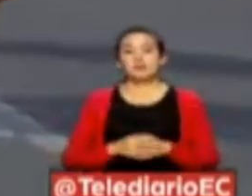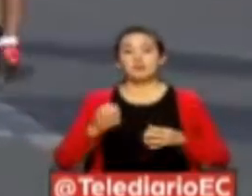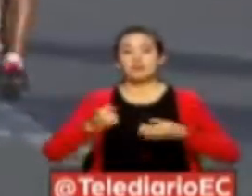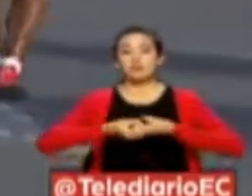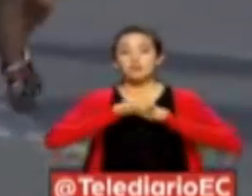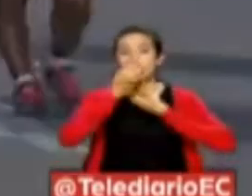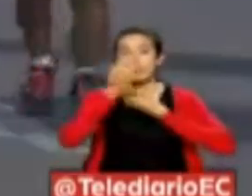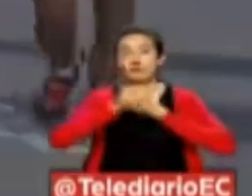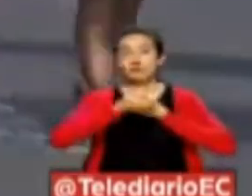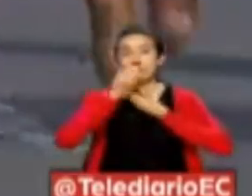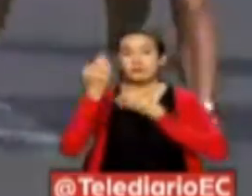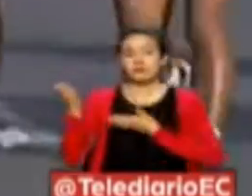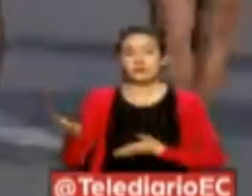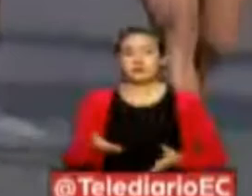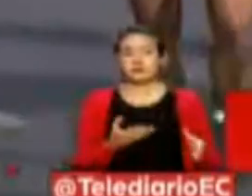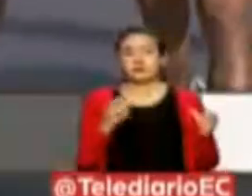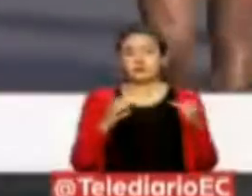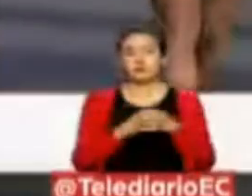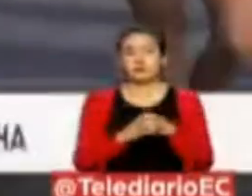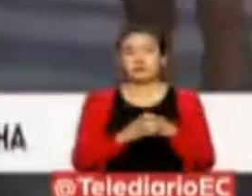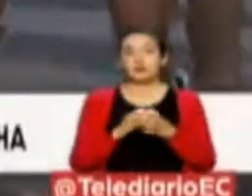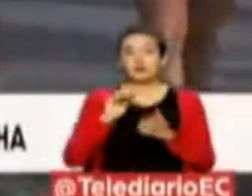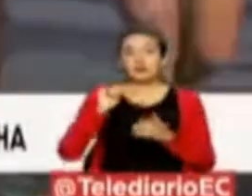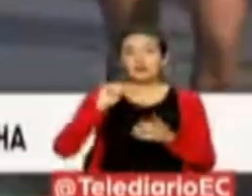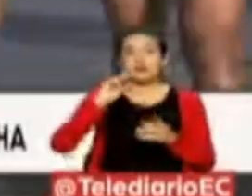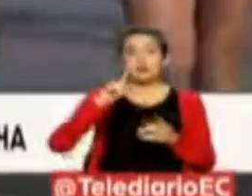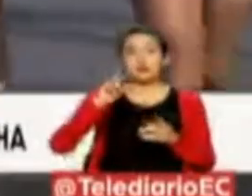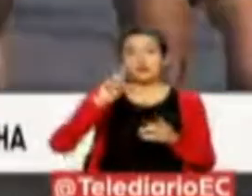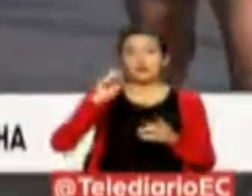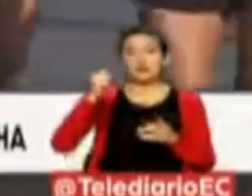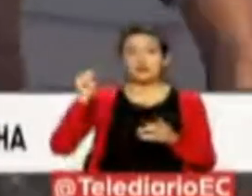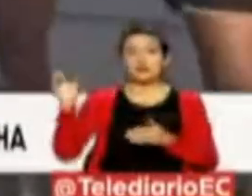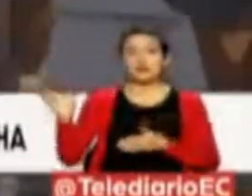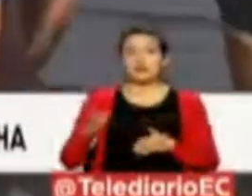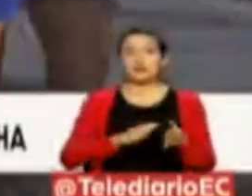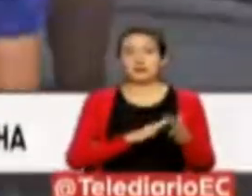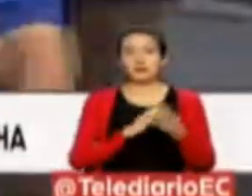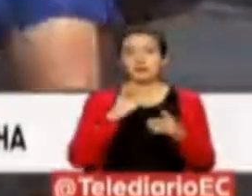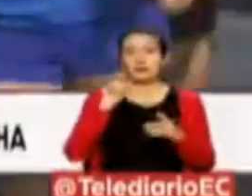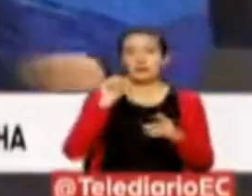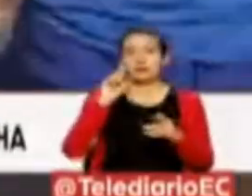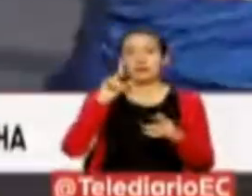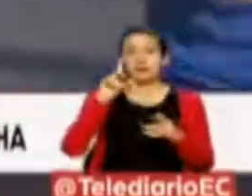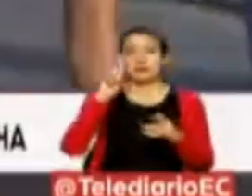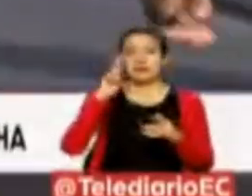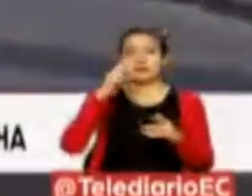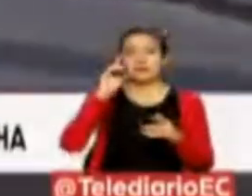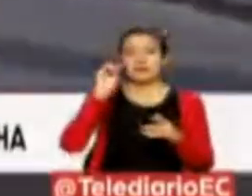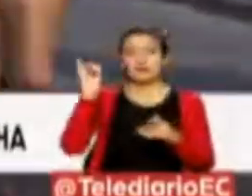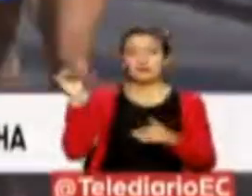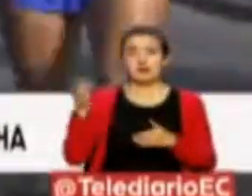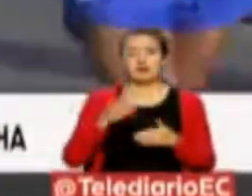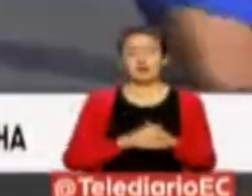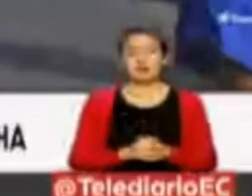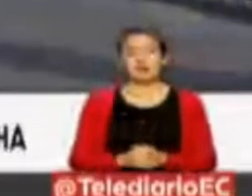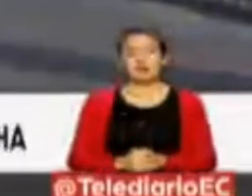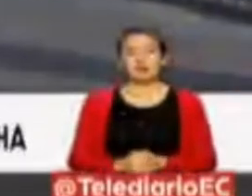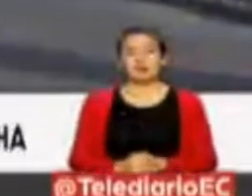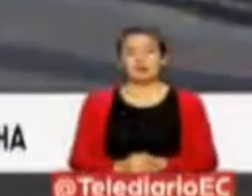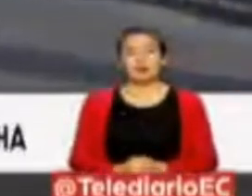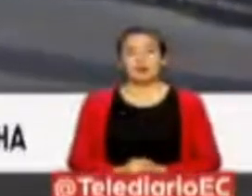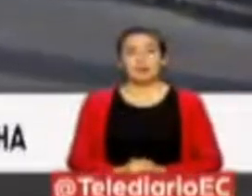información a nuestro director como está marcelo como está claro que todo el país estamos